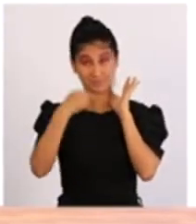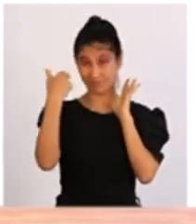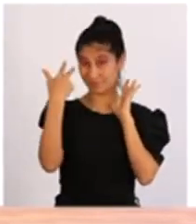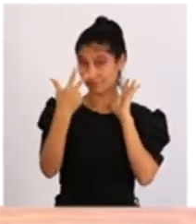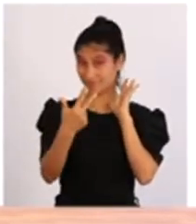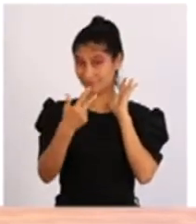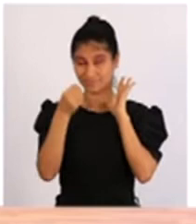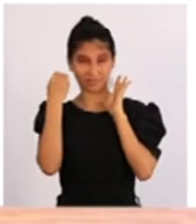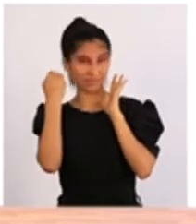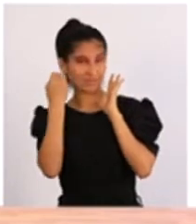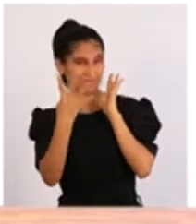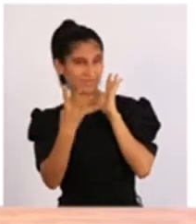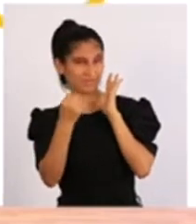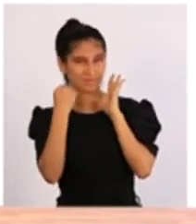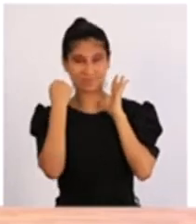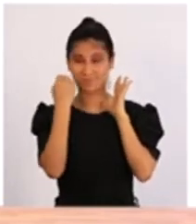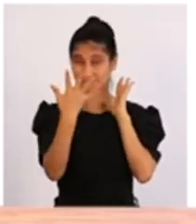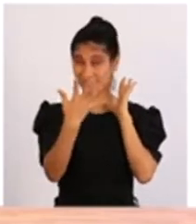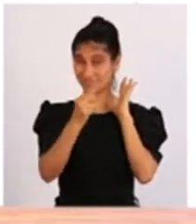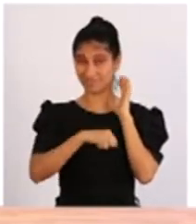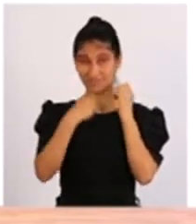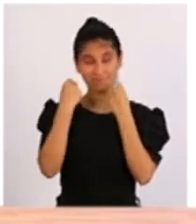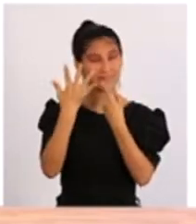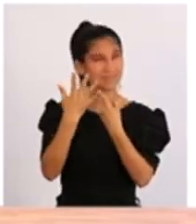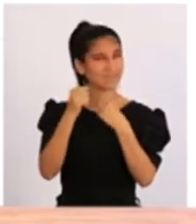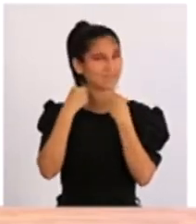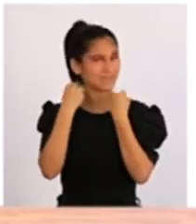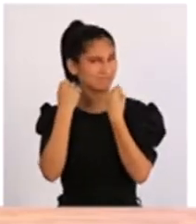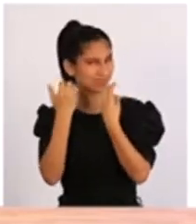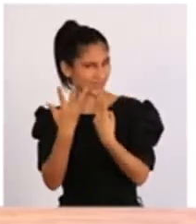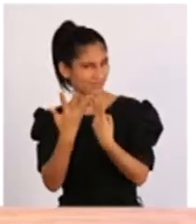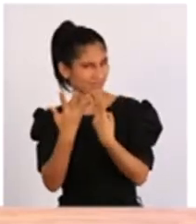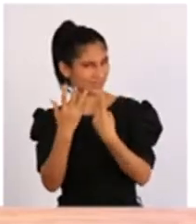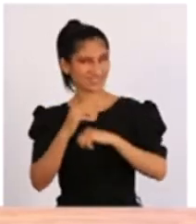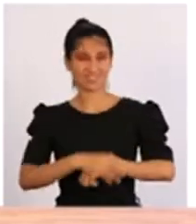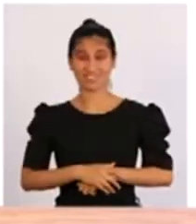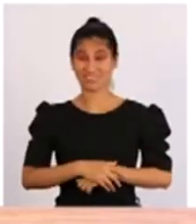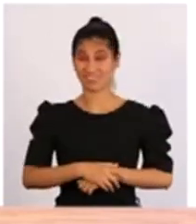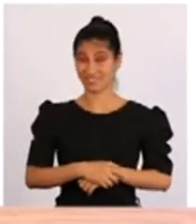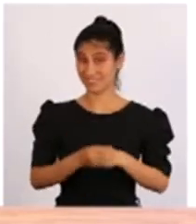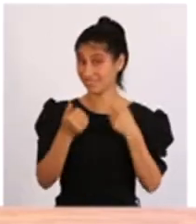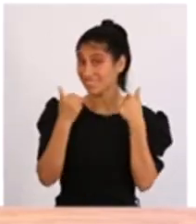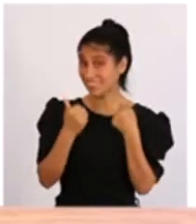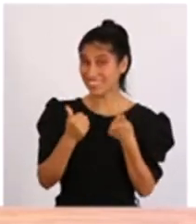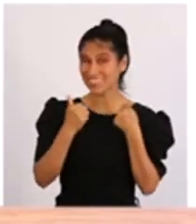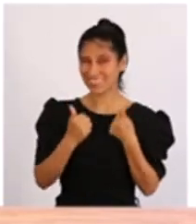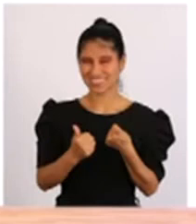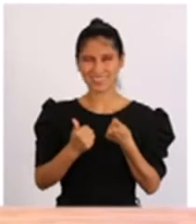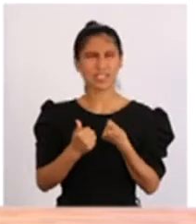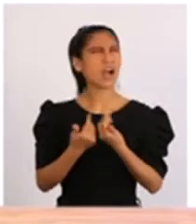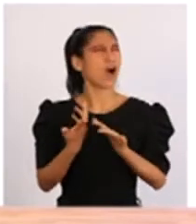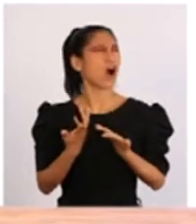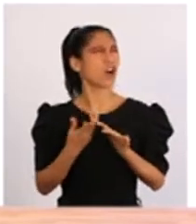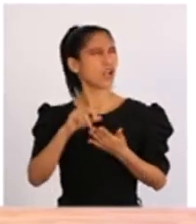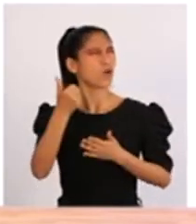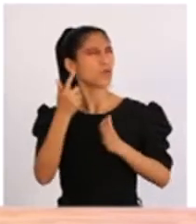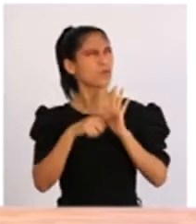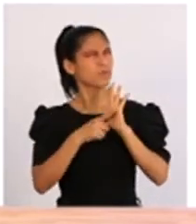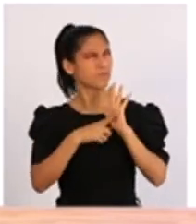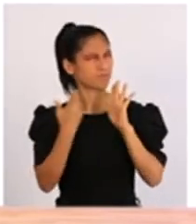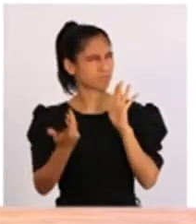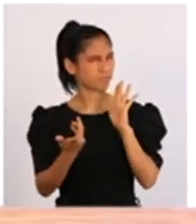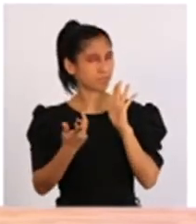2, 3, 4. 5, 6 y 7. Bien, el reto siguiente